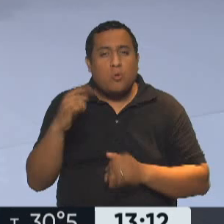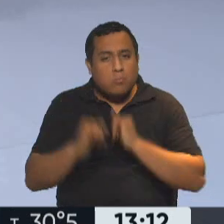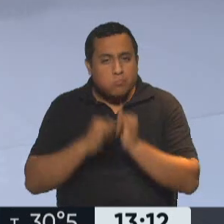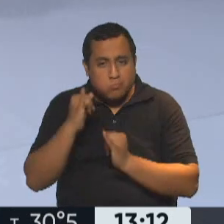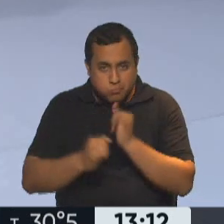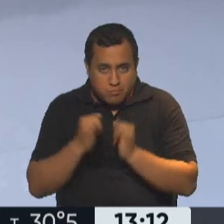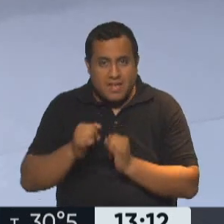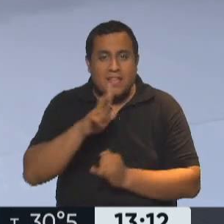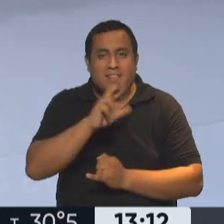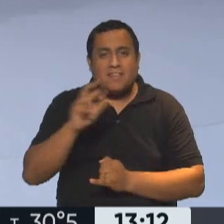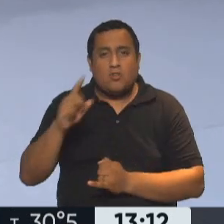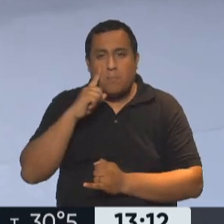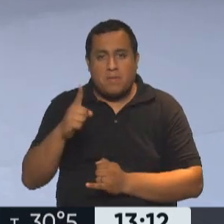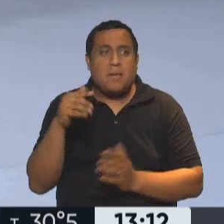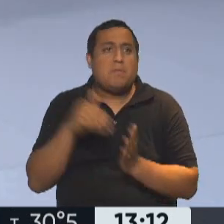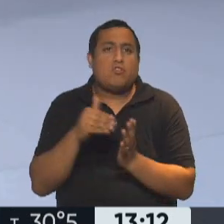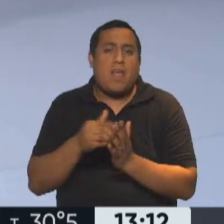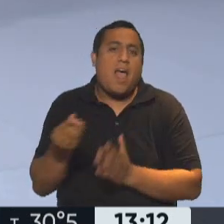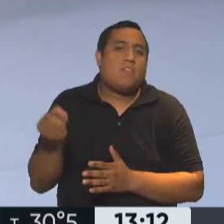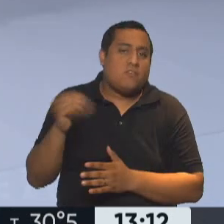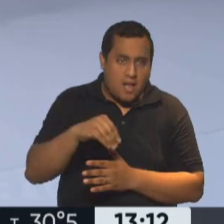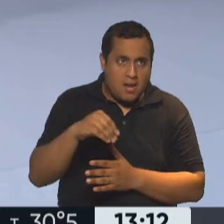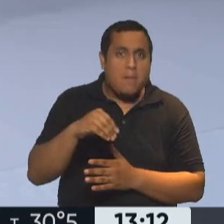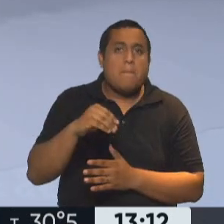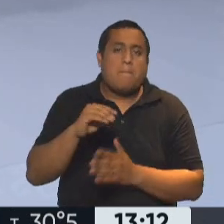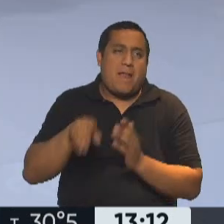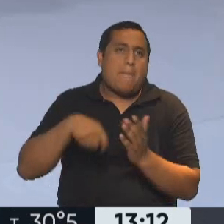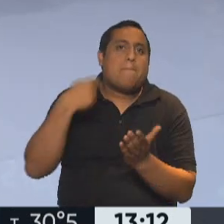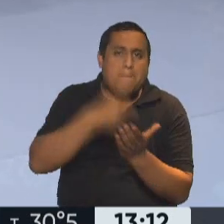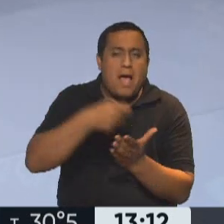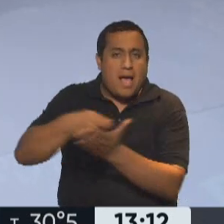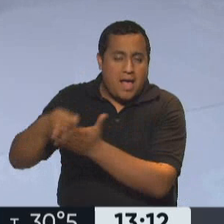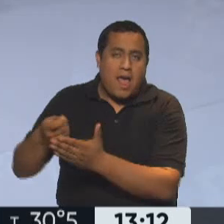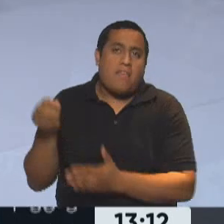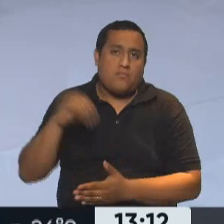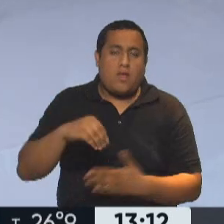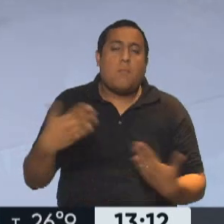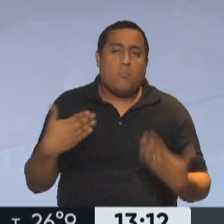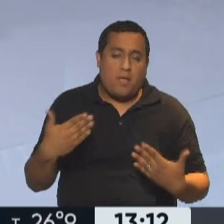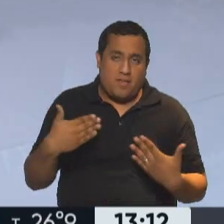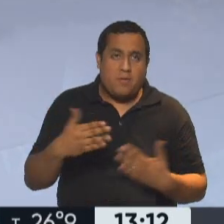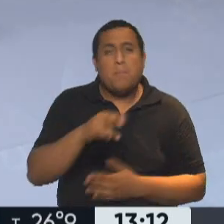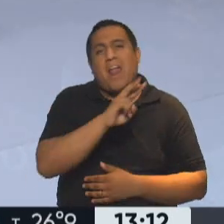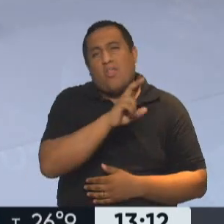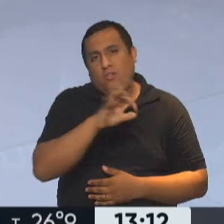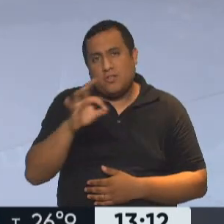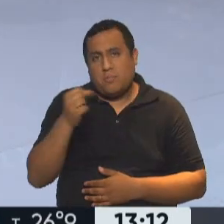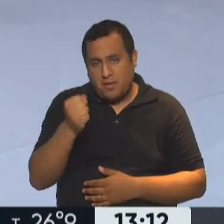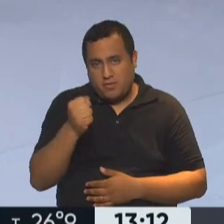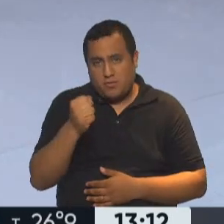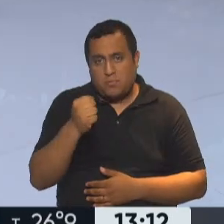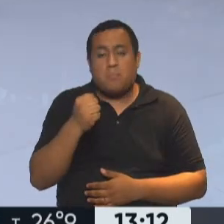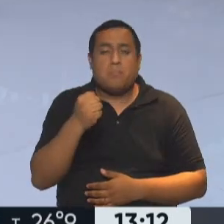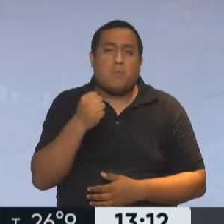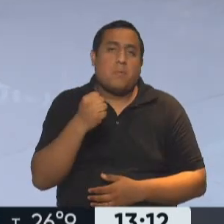es de 300.000 millones adicionales, es decir, para poder pagar adicionalmente esos 200 pesos por